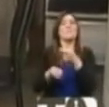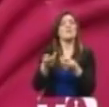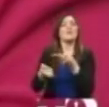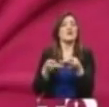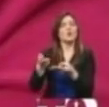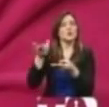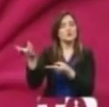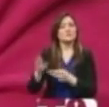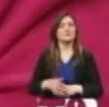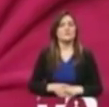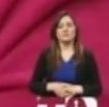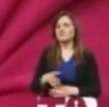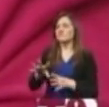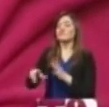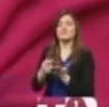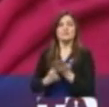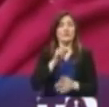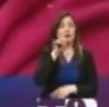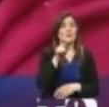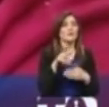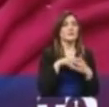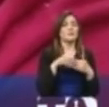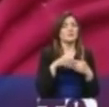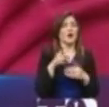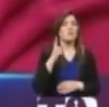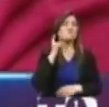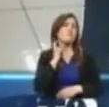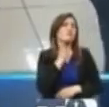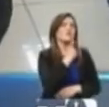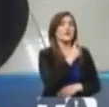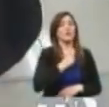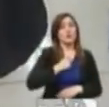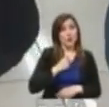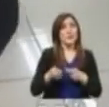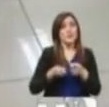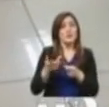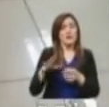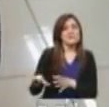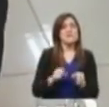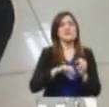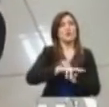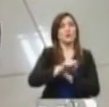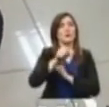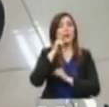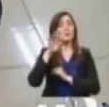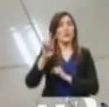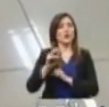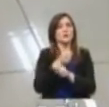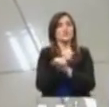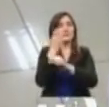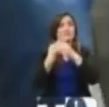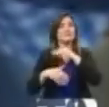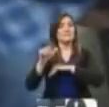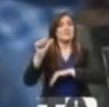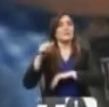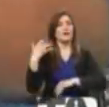casa. ¿Qué se le llevaron? $1,000 en efectivo y perfumes Hebel. La fémina cuenta que su esposo también se metió a defender a su pequeña